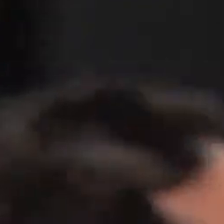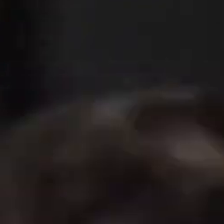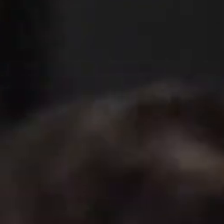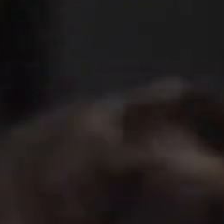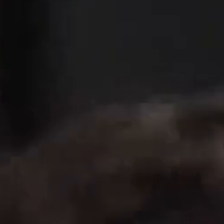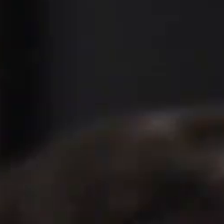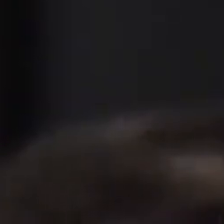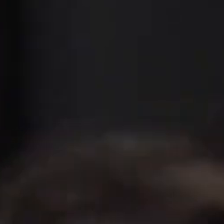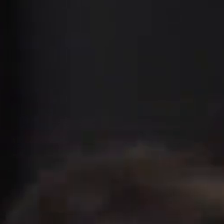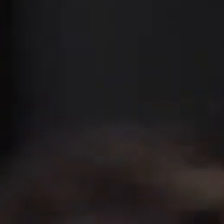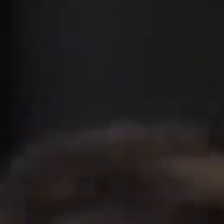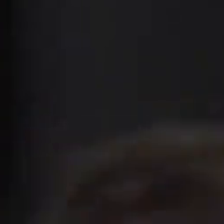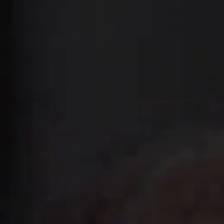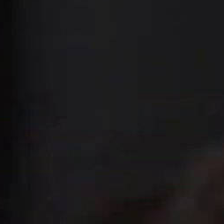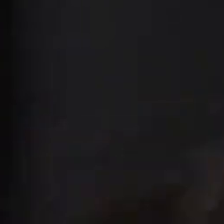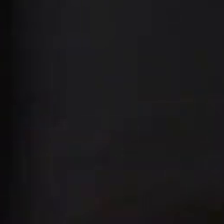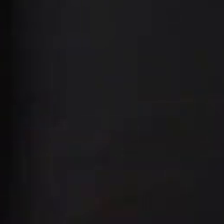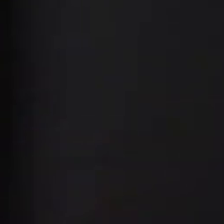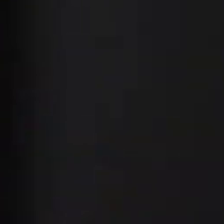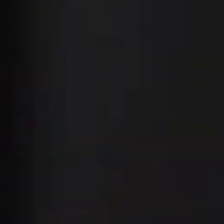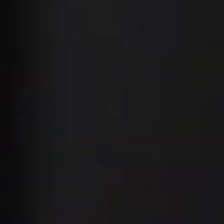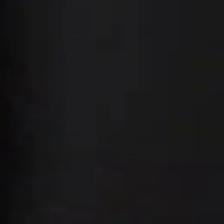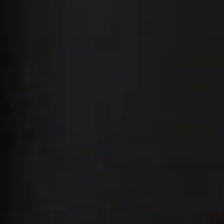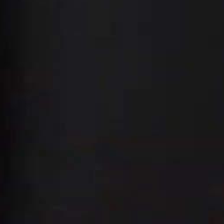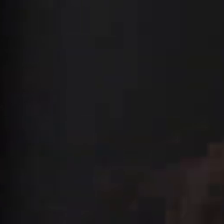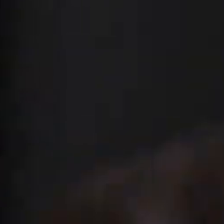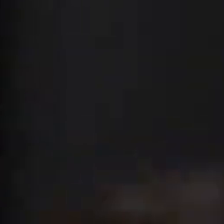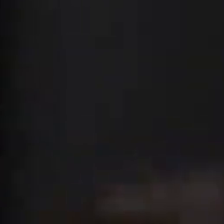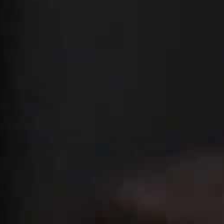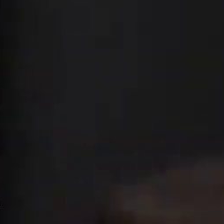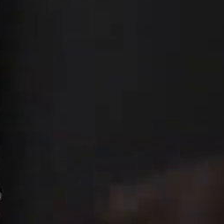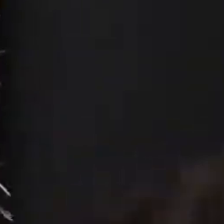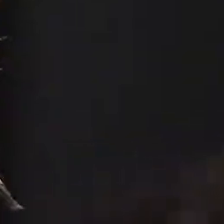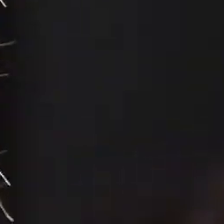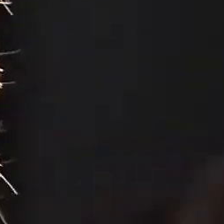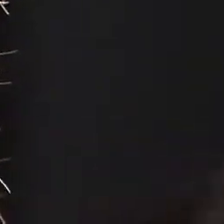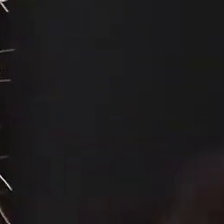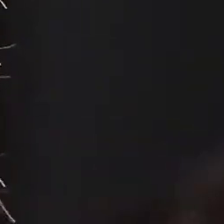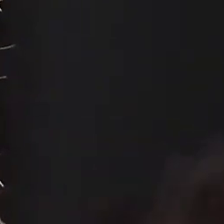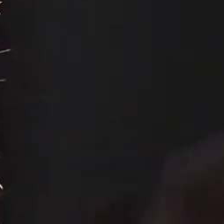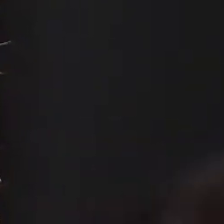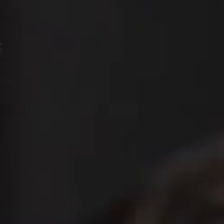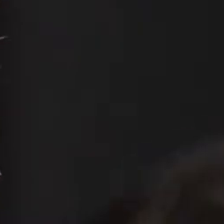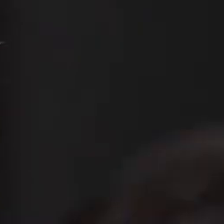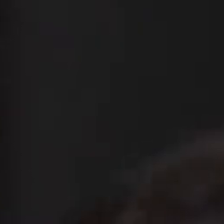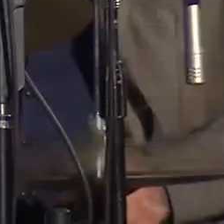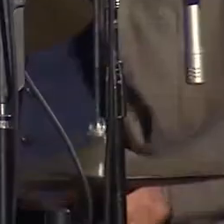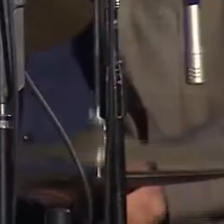juro que a Buenos Aires de nuevo nos pondremos a fundar.